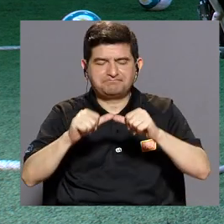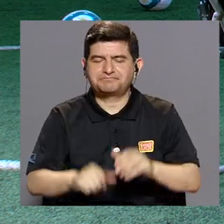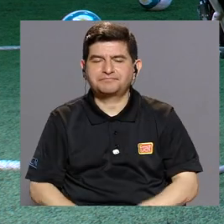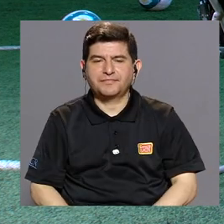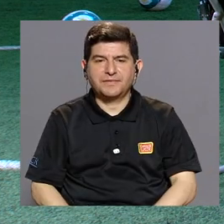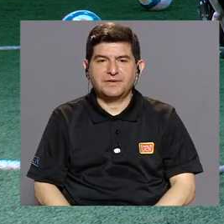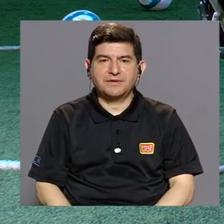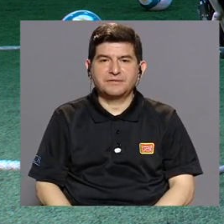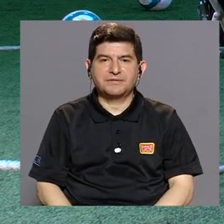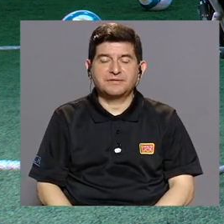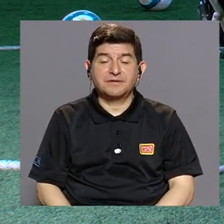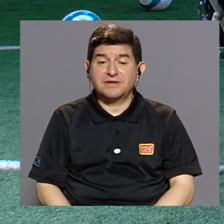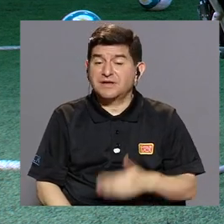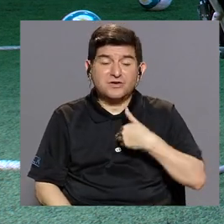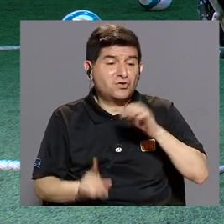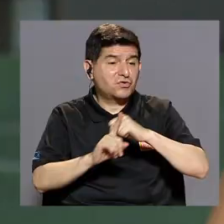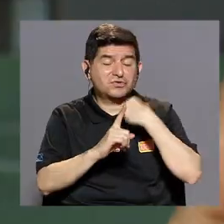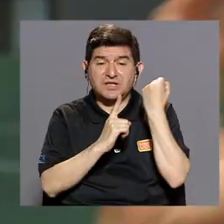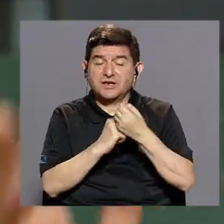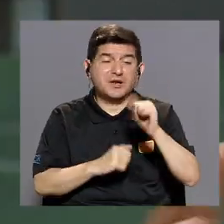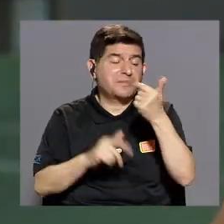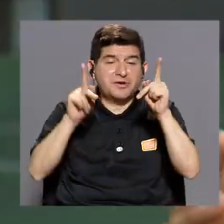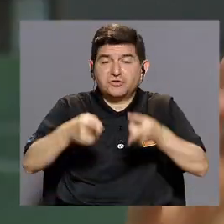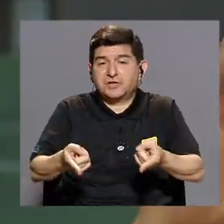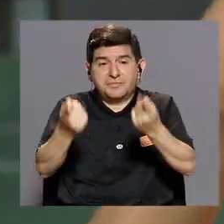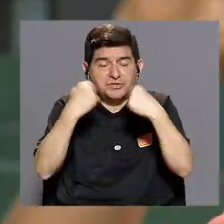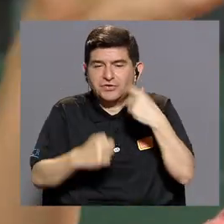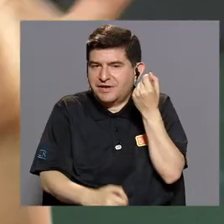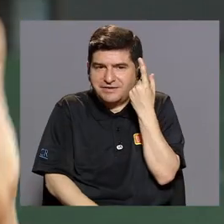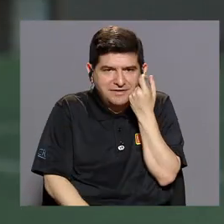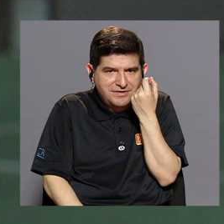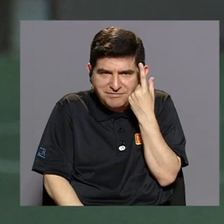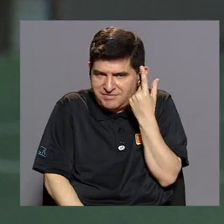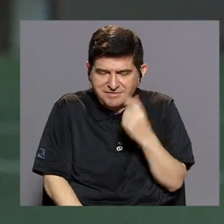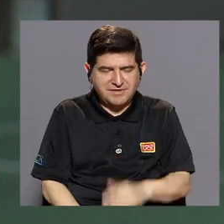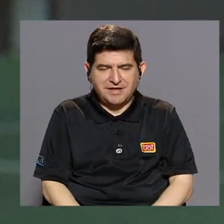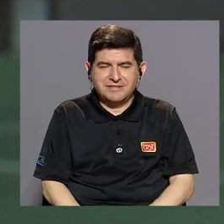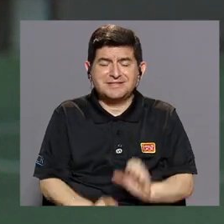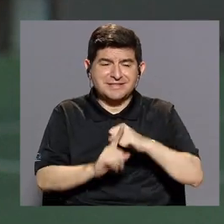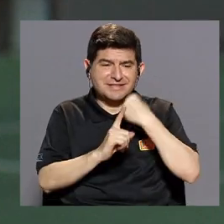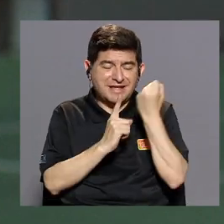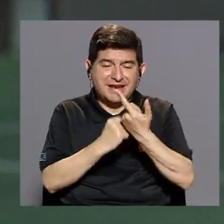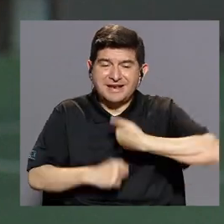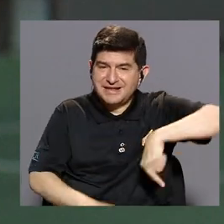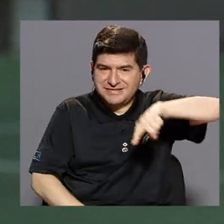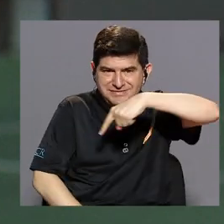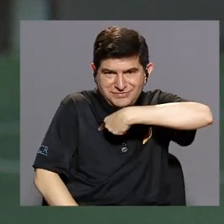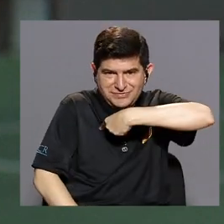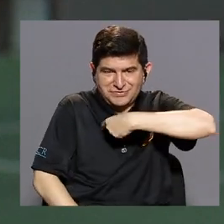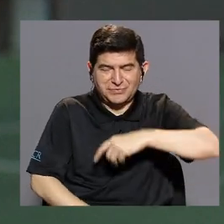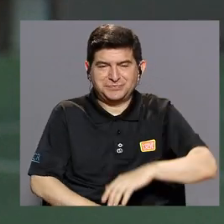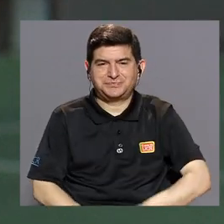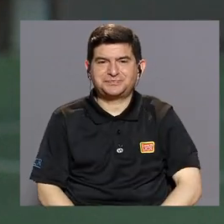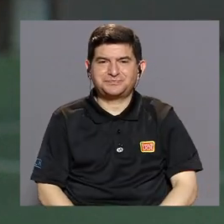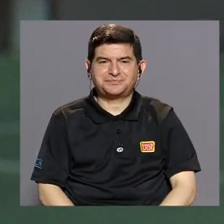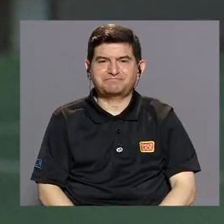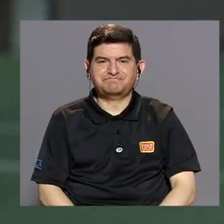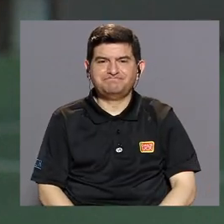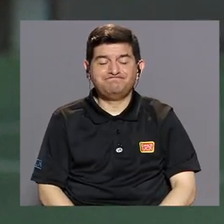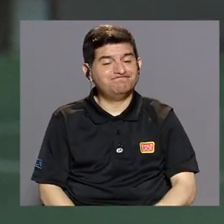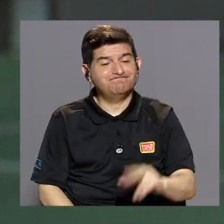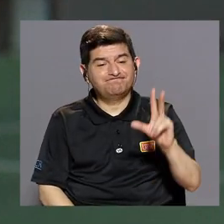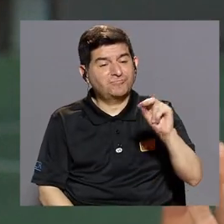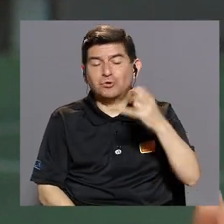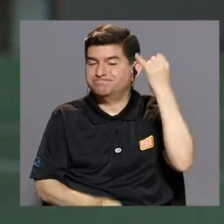Me dicen, el equipo no va a seguir, o sea, no tenemos las condiciones para traer otra persona que no entienda bajo qué condiciones estamos. Y